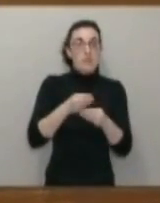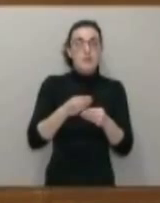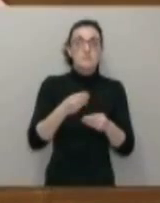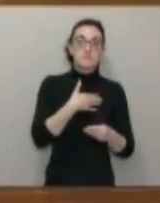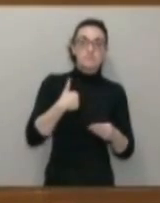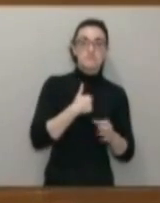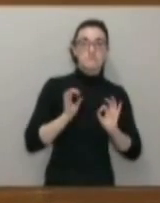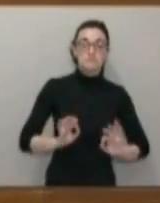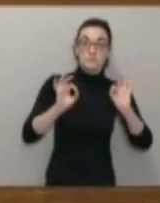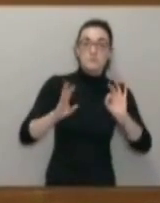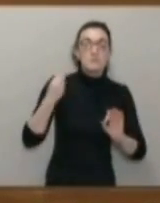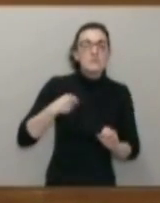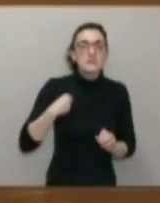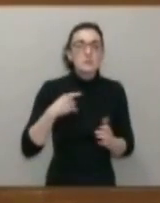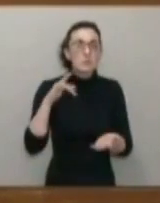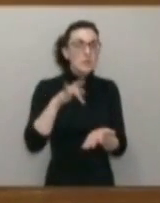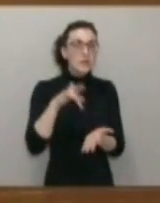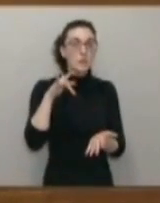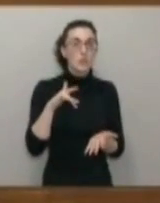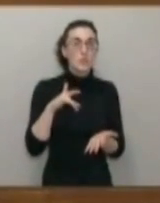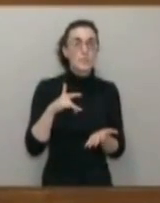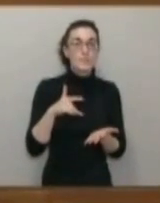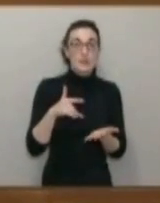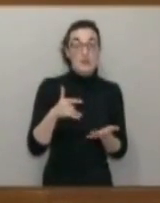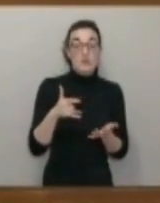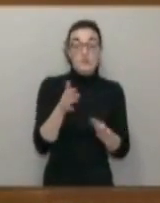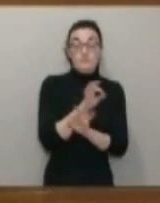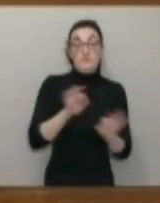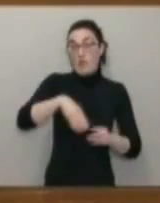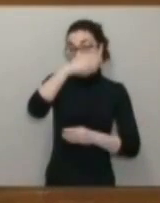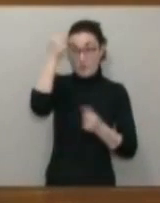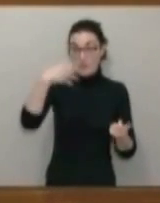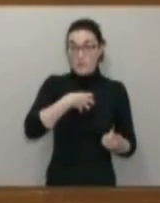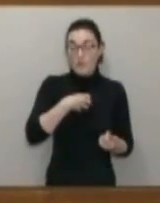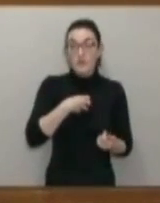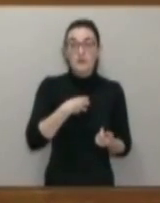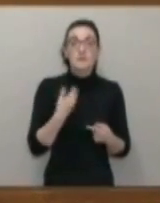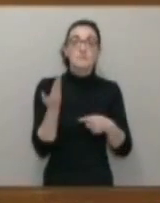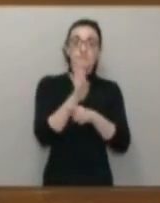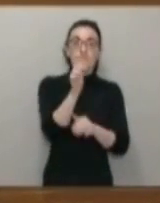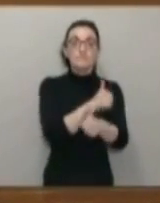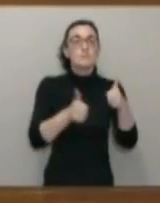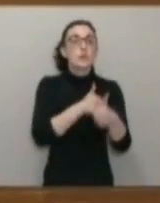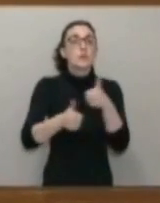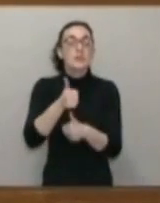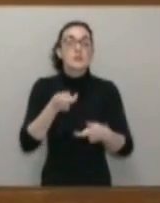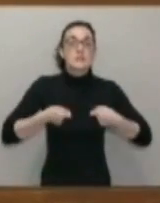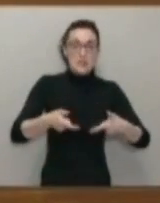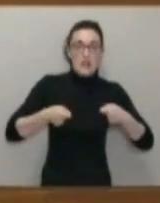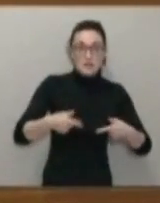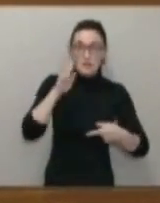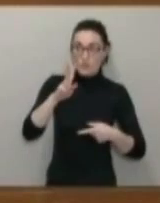concretas. Y eso en un momento en el que a nadie se nos puede escapar de replanteamiento de las prioridades del gasto ante las